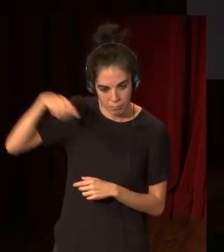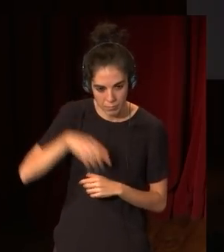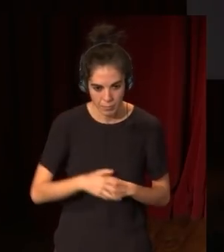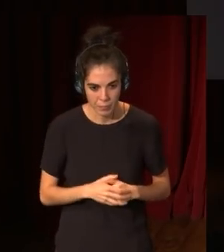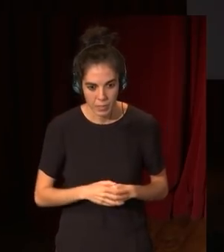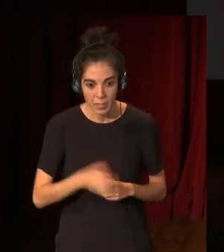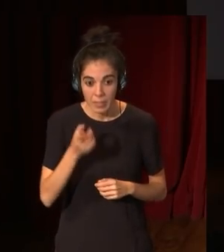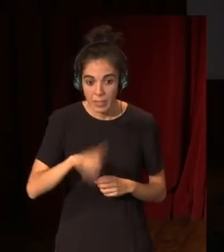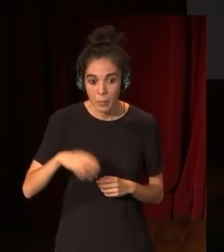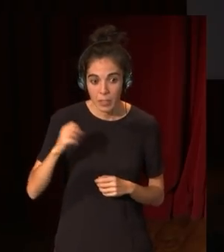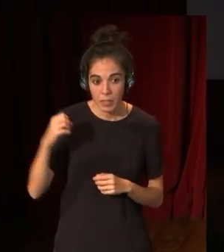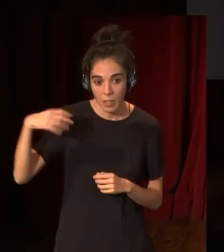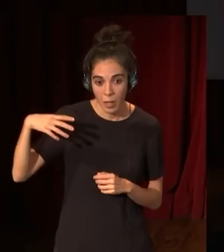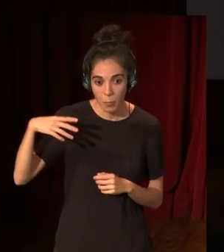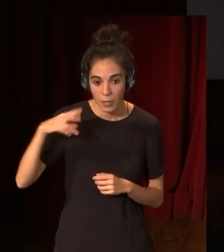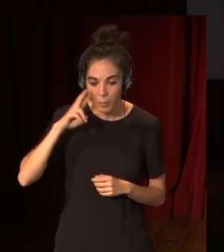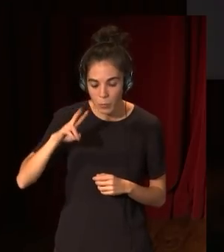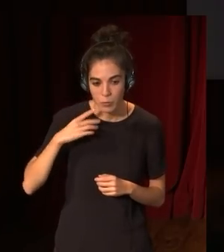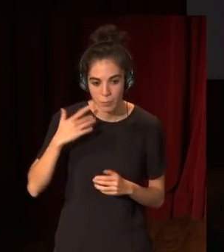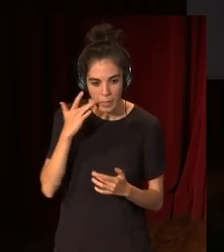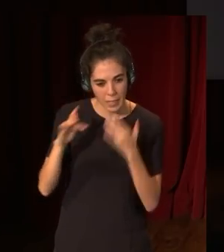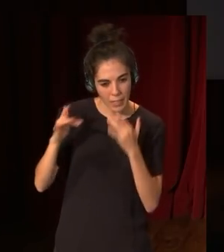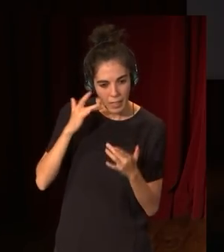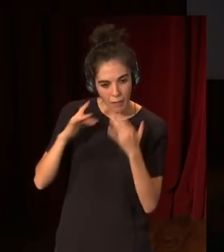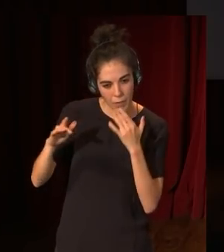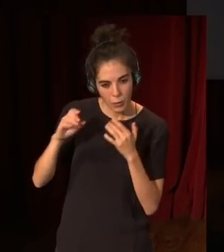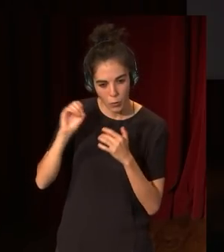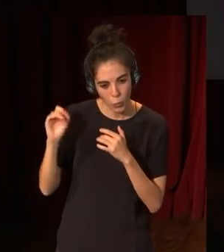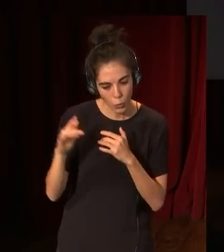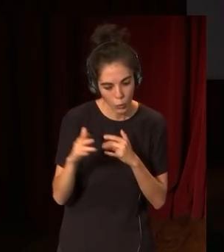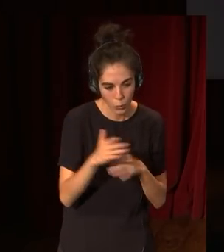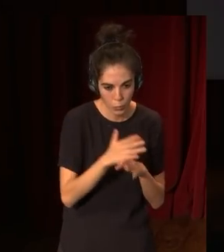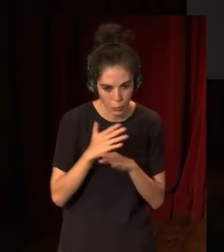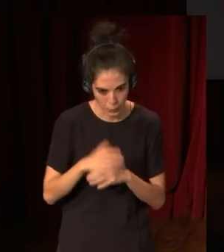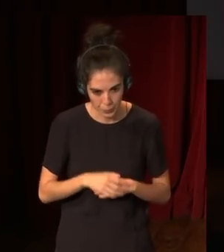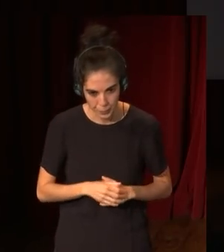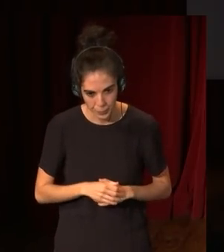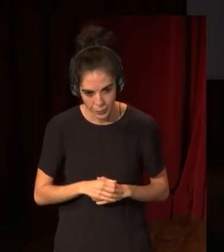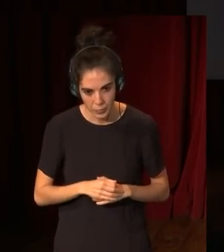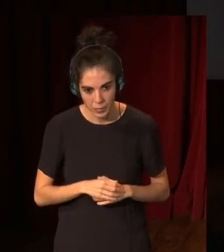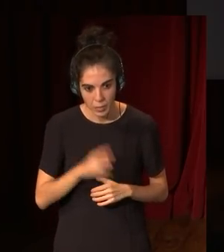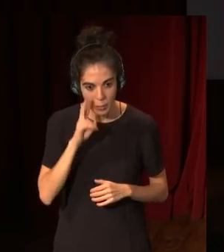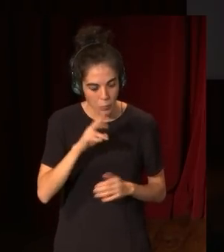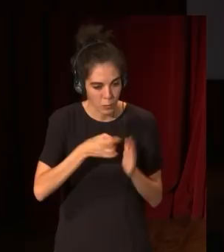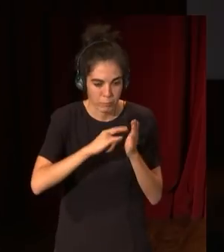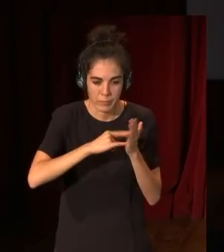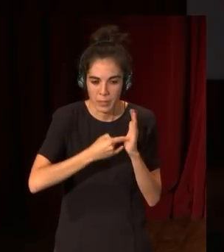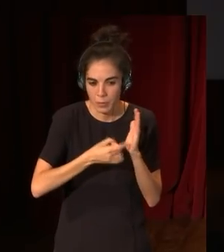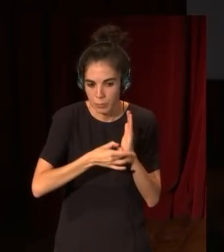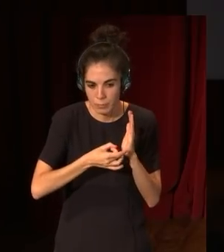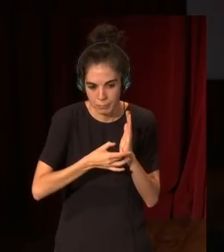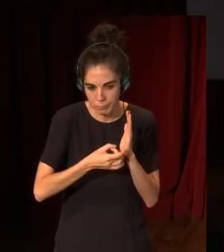atravesada o presenta los reflejos de los haces de luz no éstos alardes técnicos para